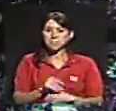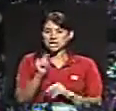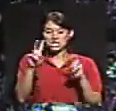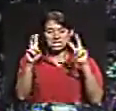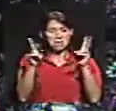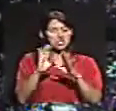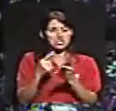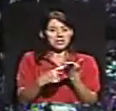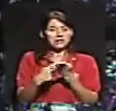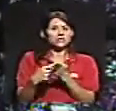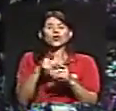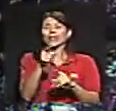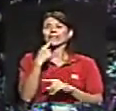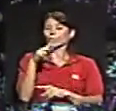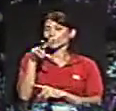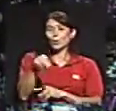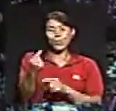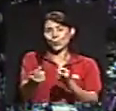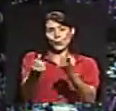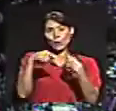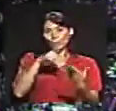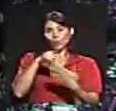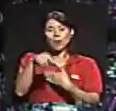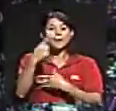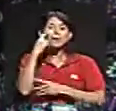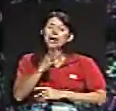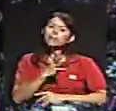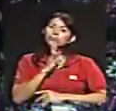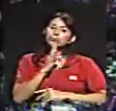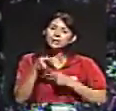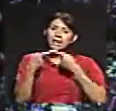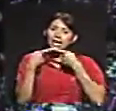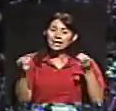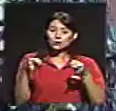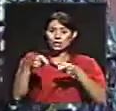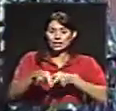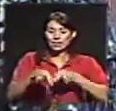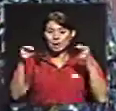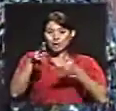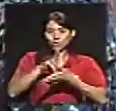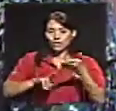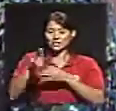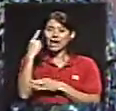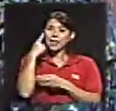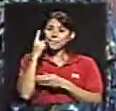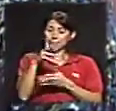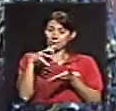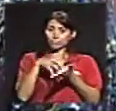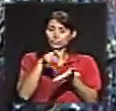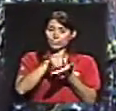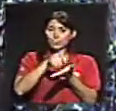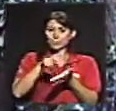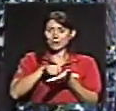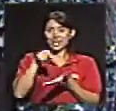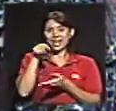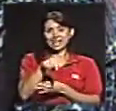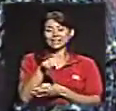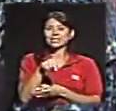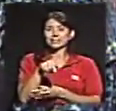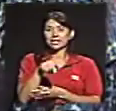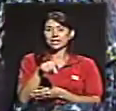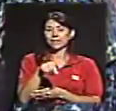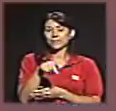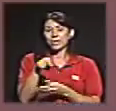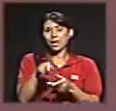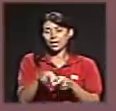se negó a venir al programa y a dar declaraciones al Semanario Universidad para el reportaje que estamos sacando